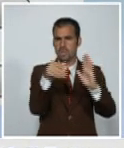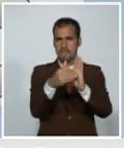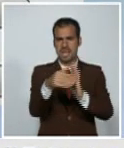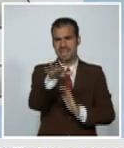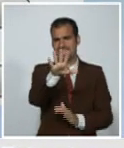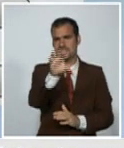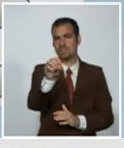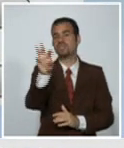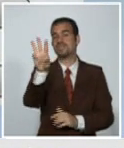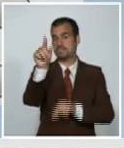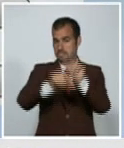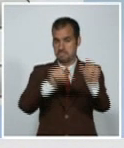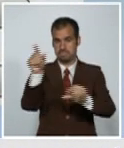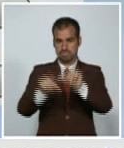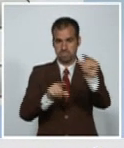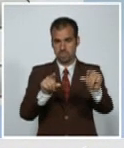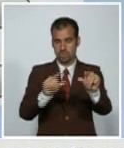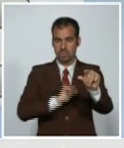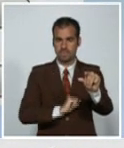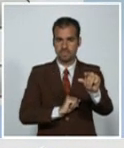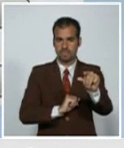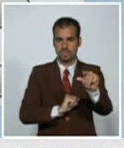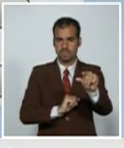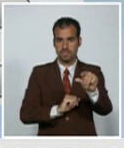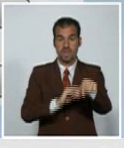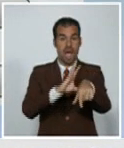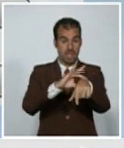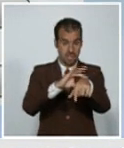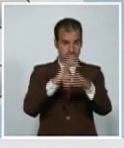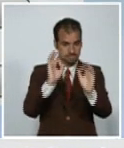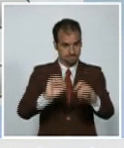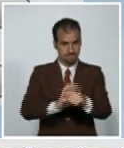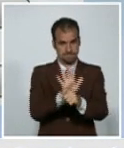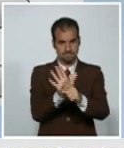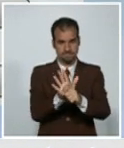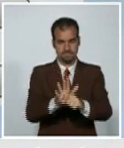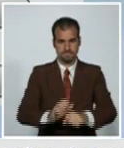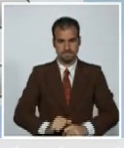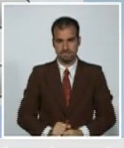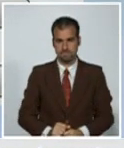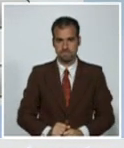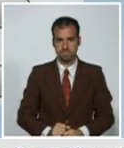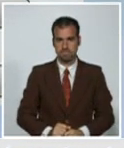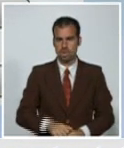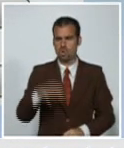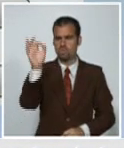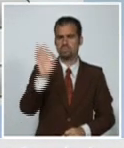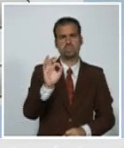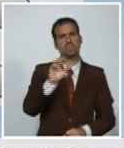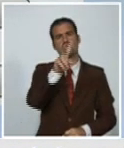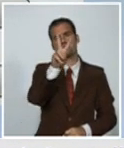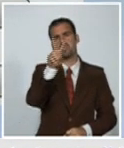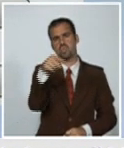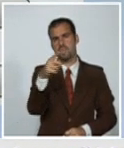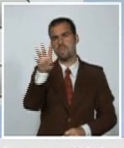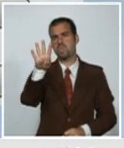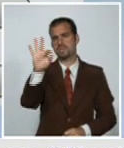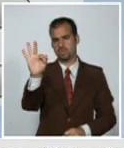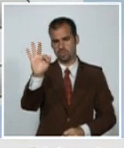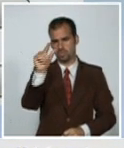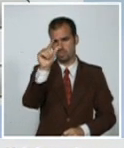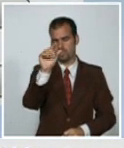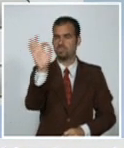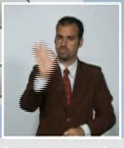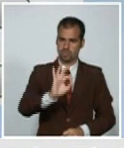72.503 personas con COVID-19. Eso significa que el 2,48%